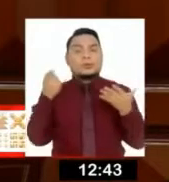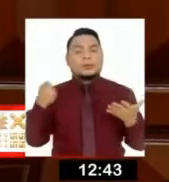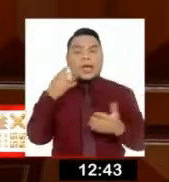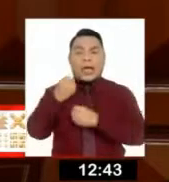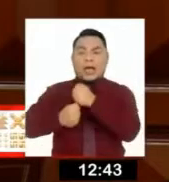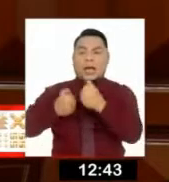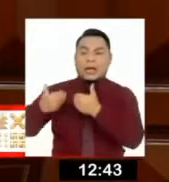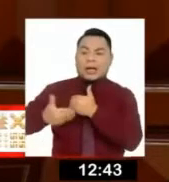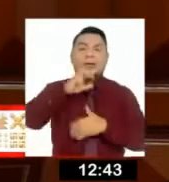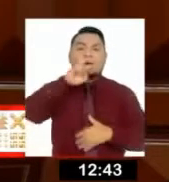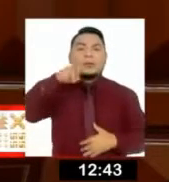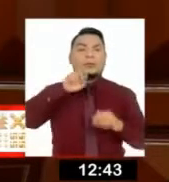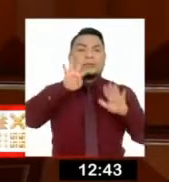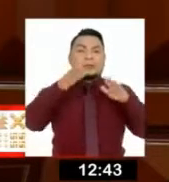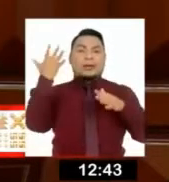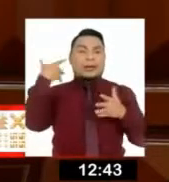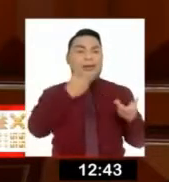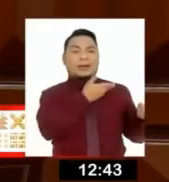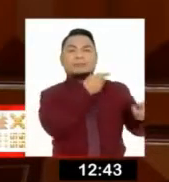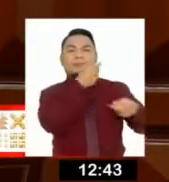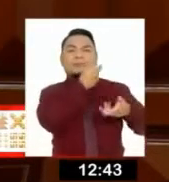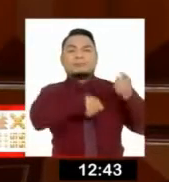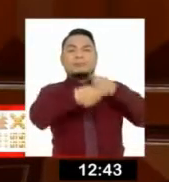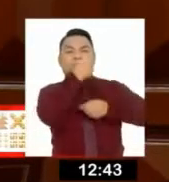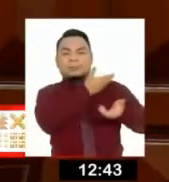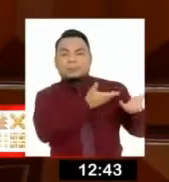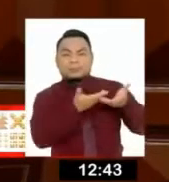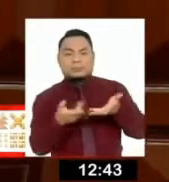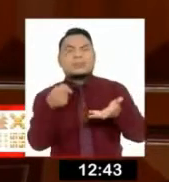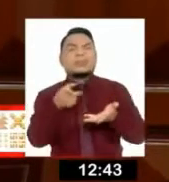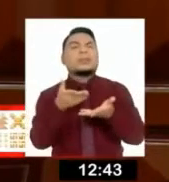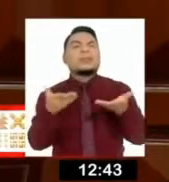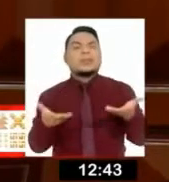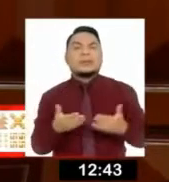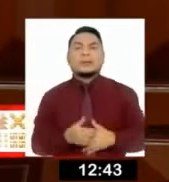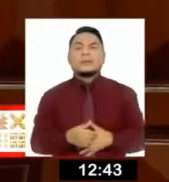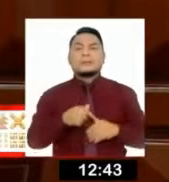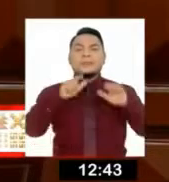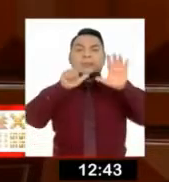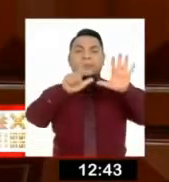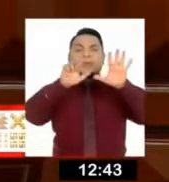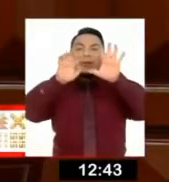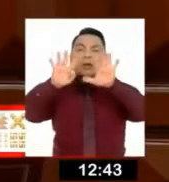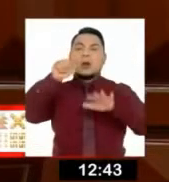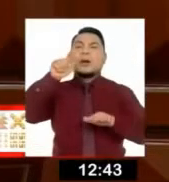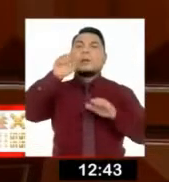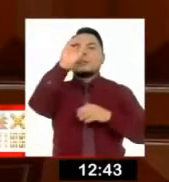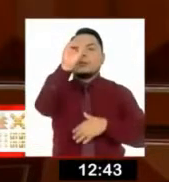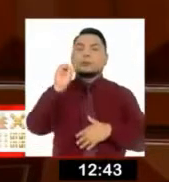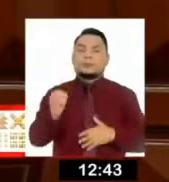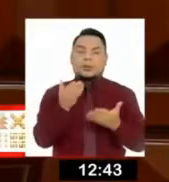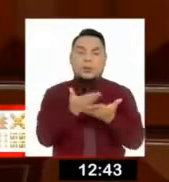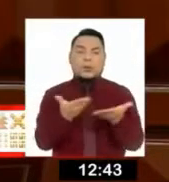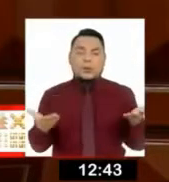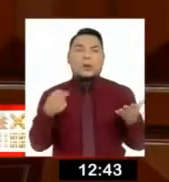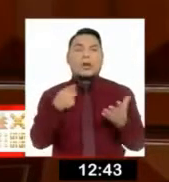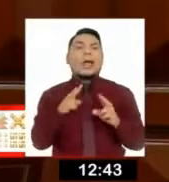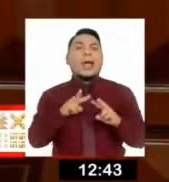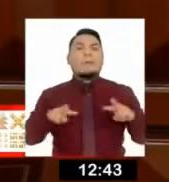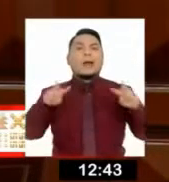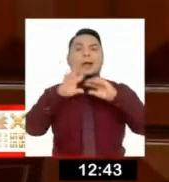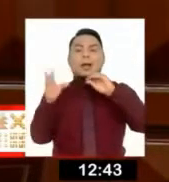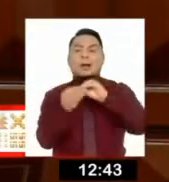año 2019 estuvieron compuestas por 79% de productos sin valor